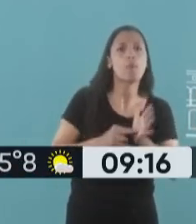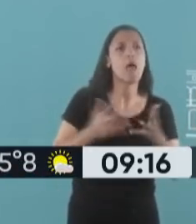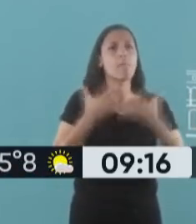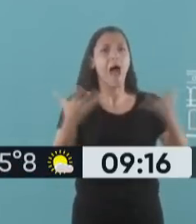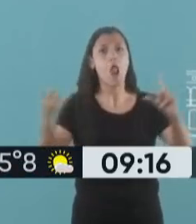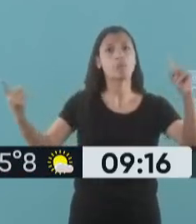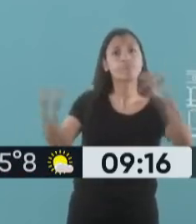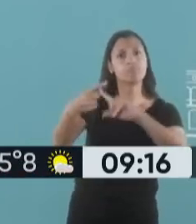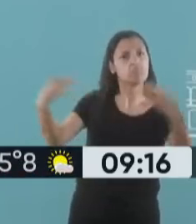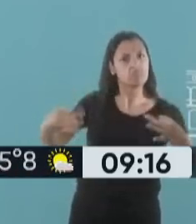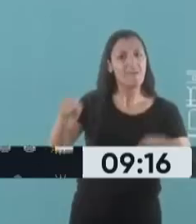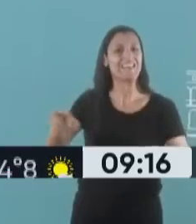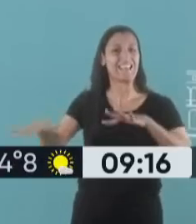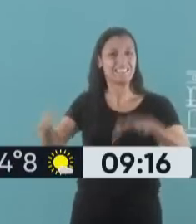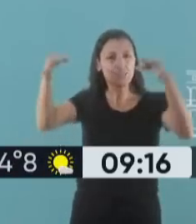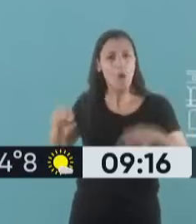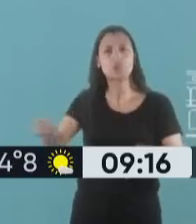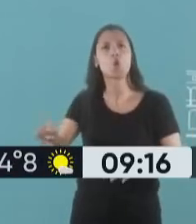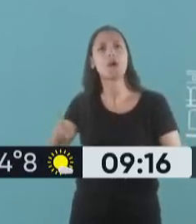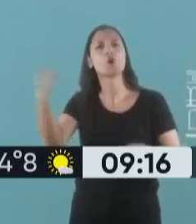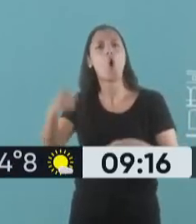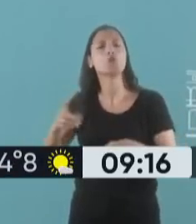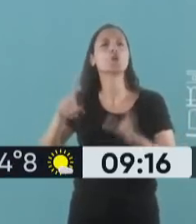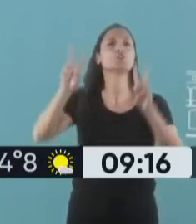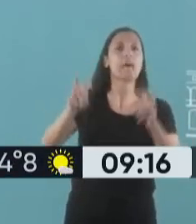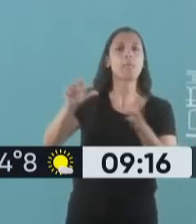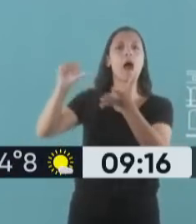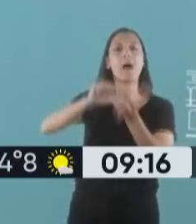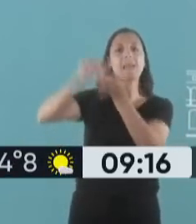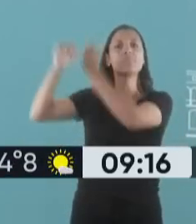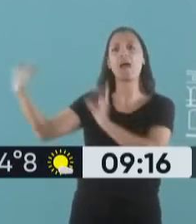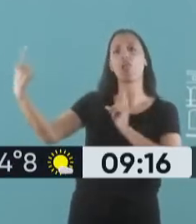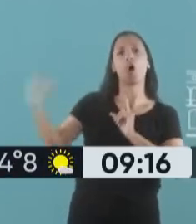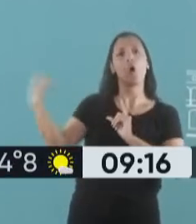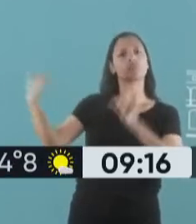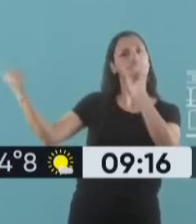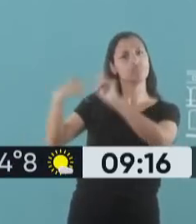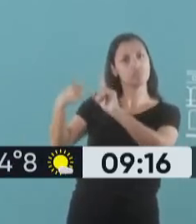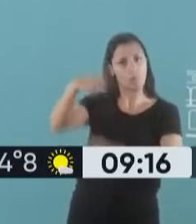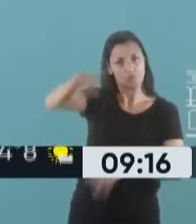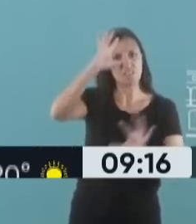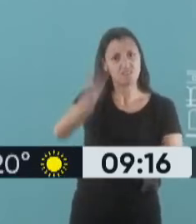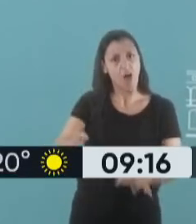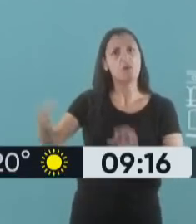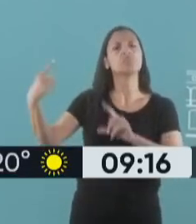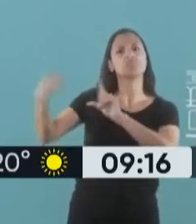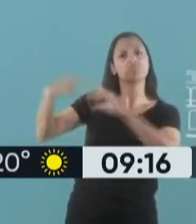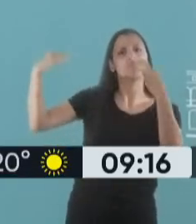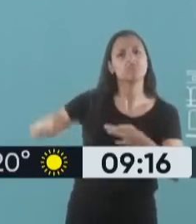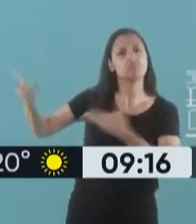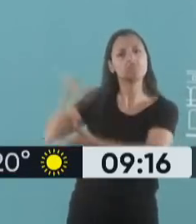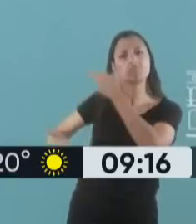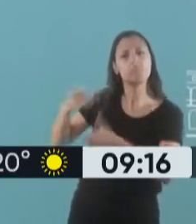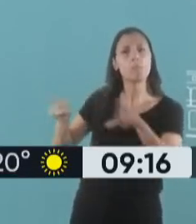por esta situación que es puntual y que no tiene que ver con las relaciones entre los dos países, que son relaciones que todos sabemos son de cercanía, de hermandad, como con